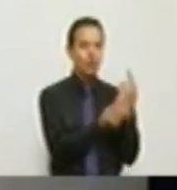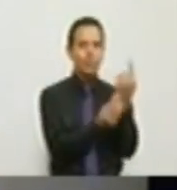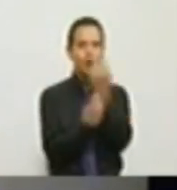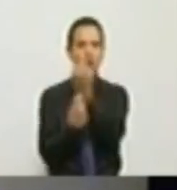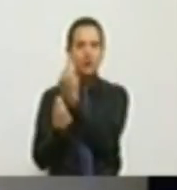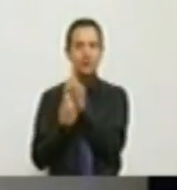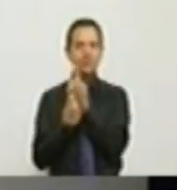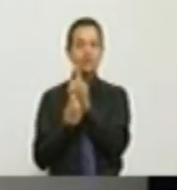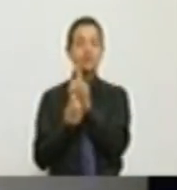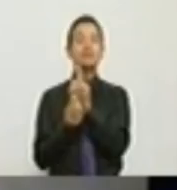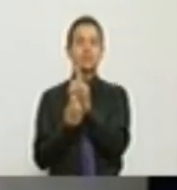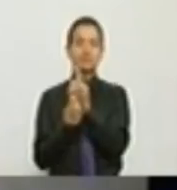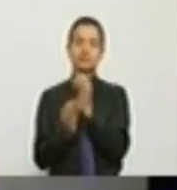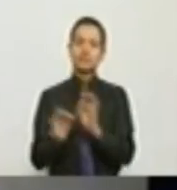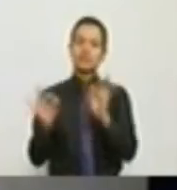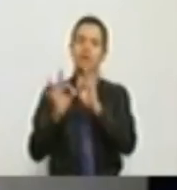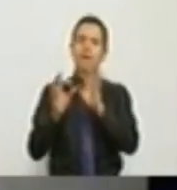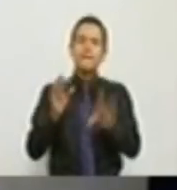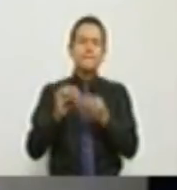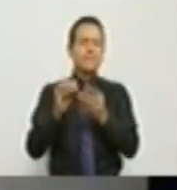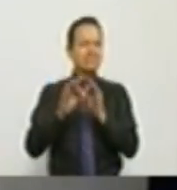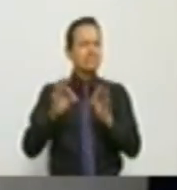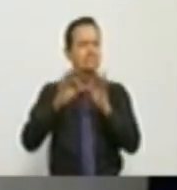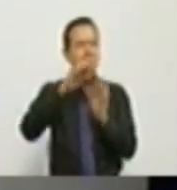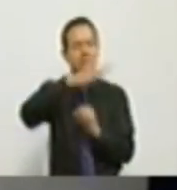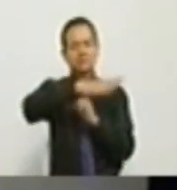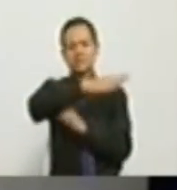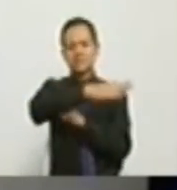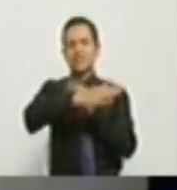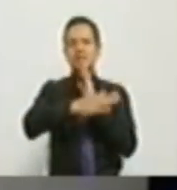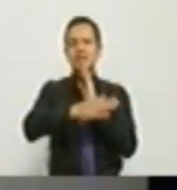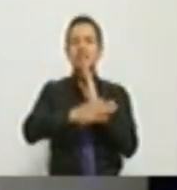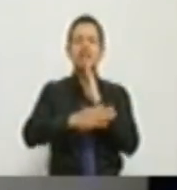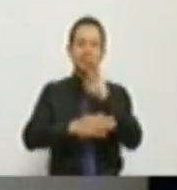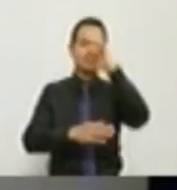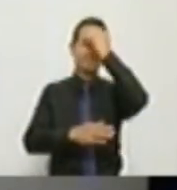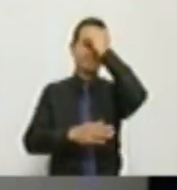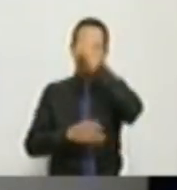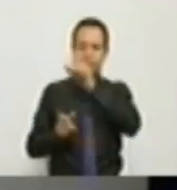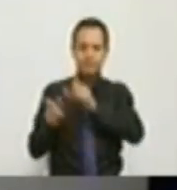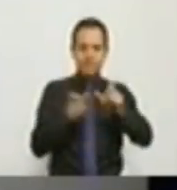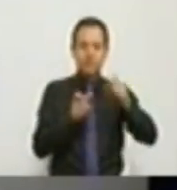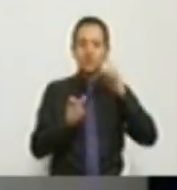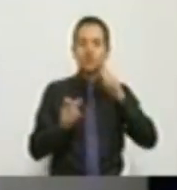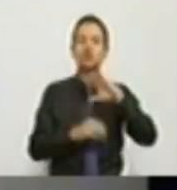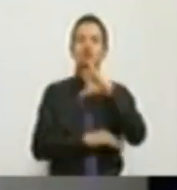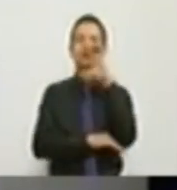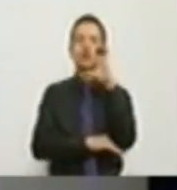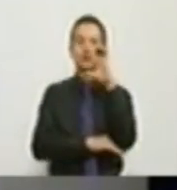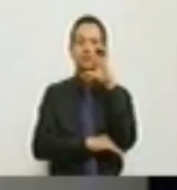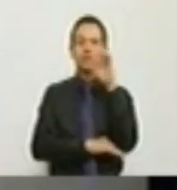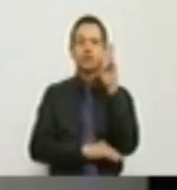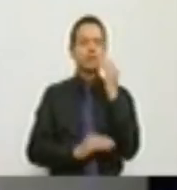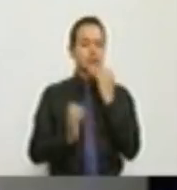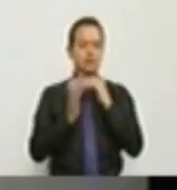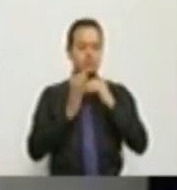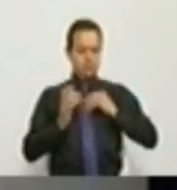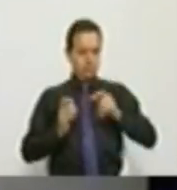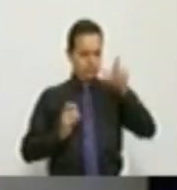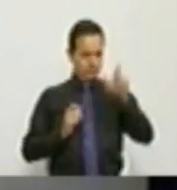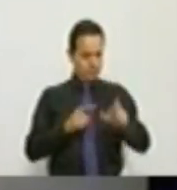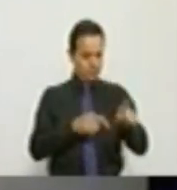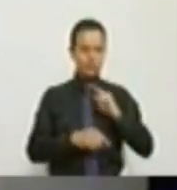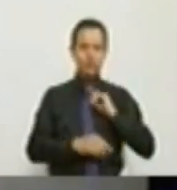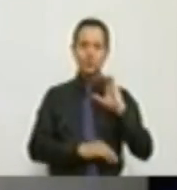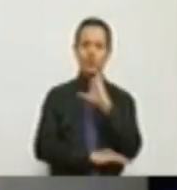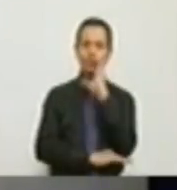es fundamentalmente importantísima para todos los colombianos. Porque ¿qué puede pensar un ciudadano colombiano cuando